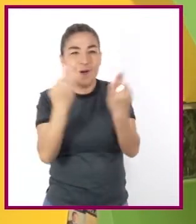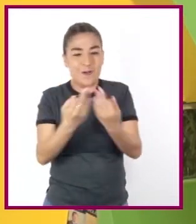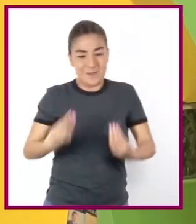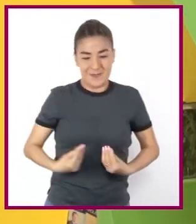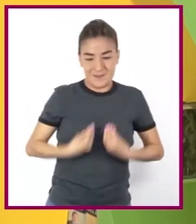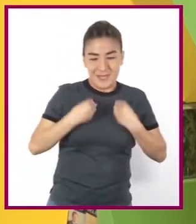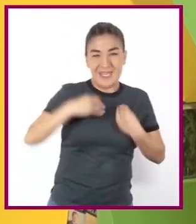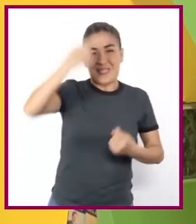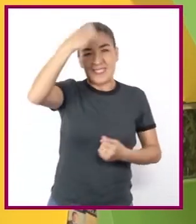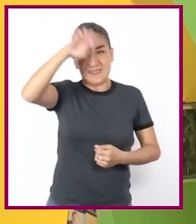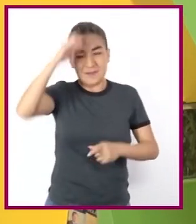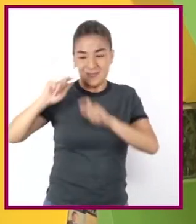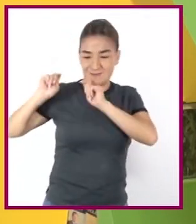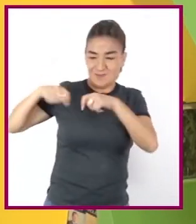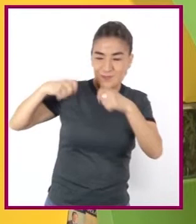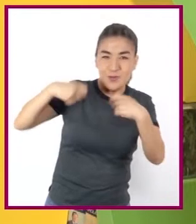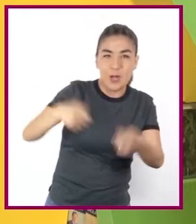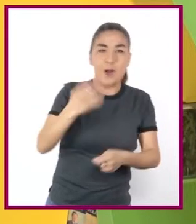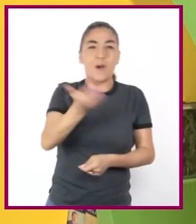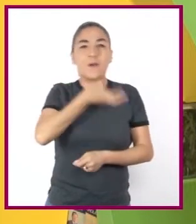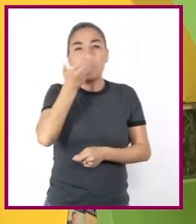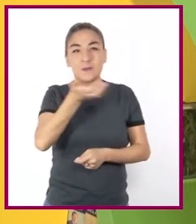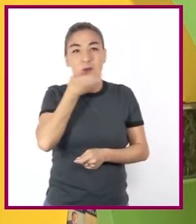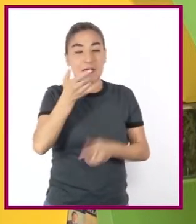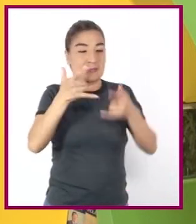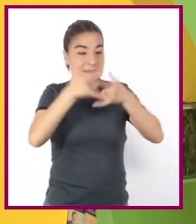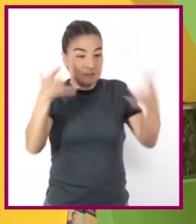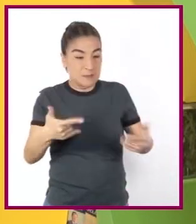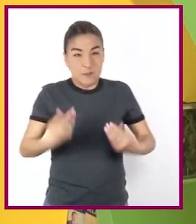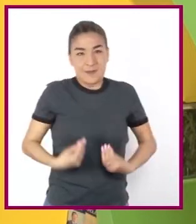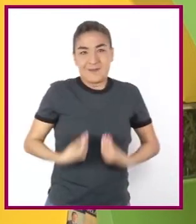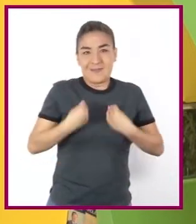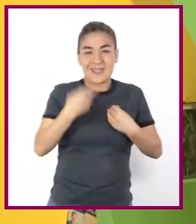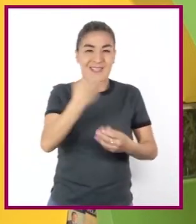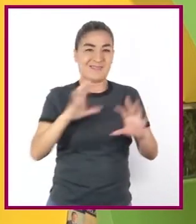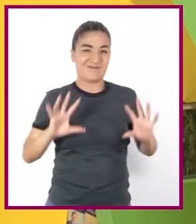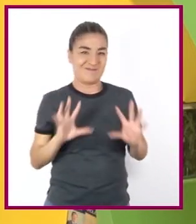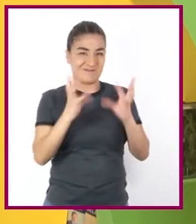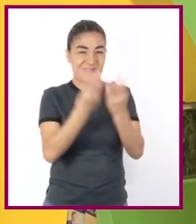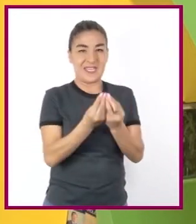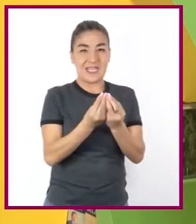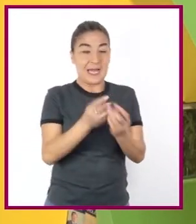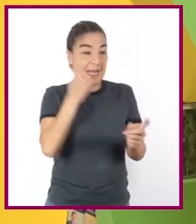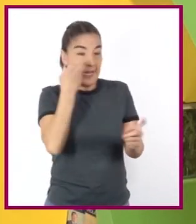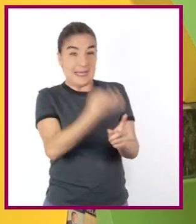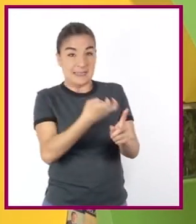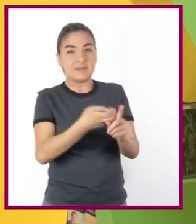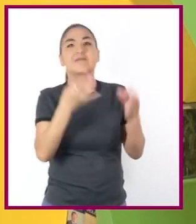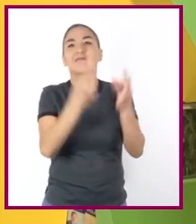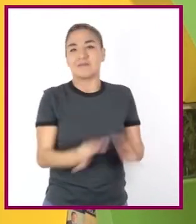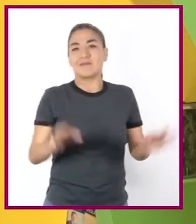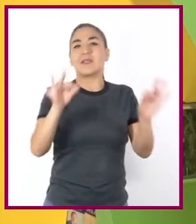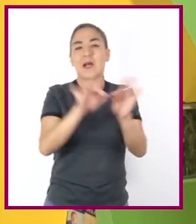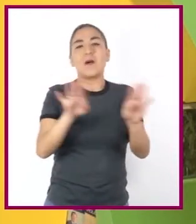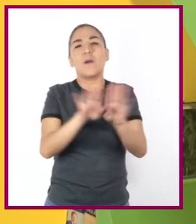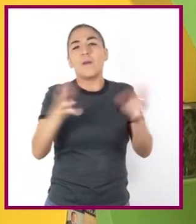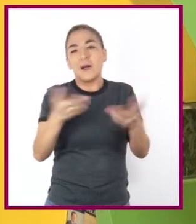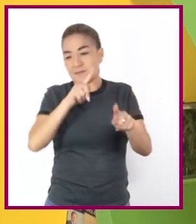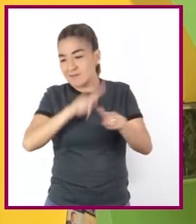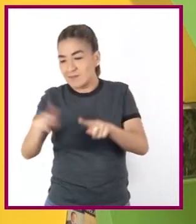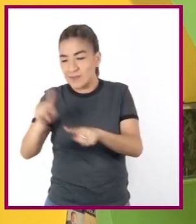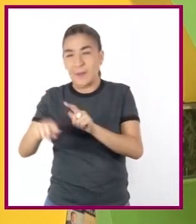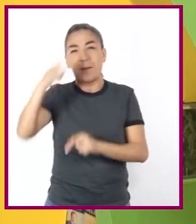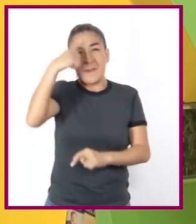experiencias, tradiciones, costumbres e historias de vida. En ese sentido, se han realizado